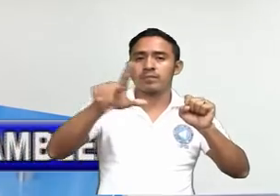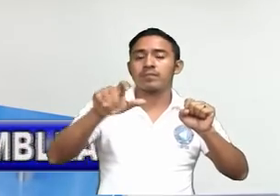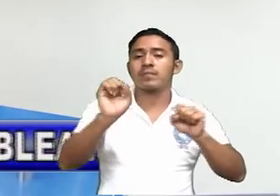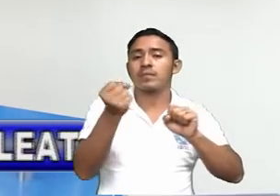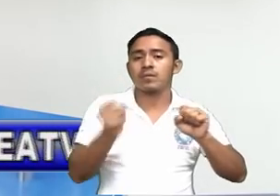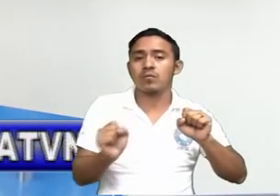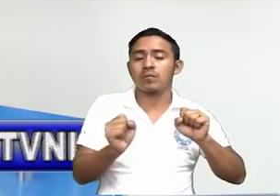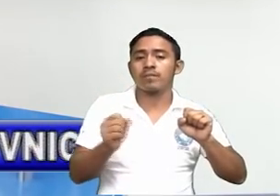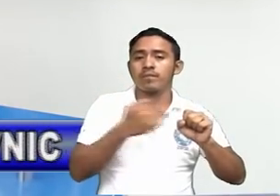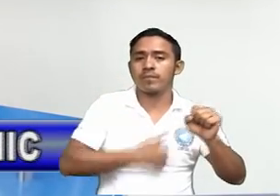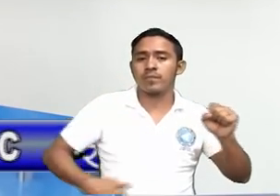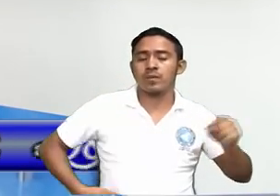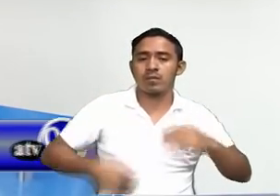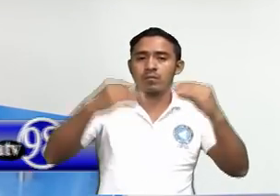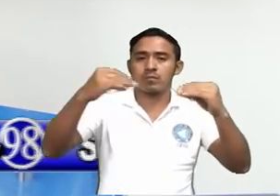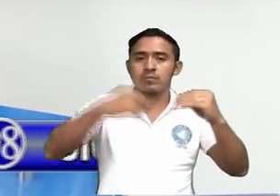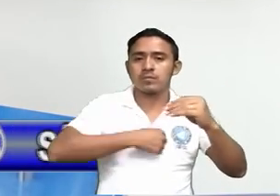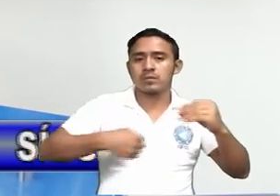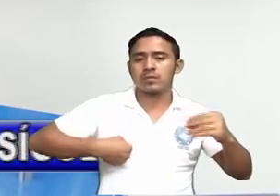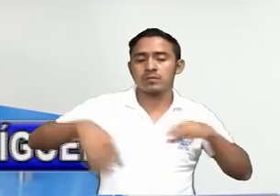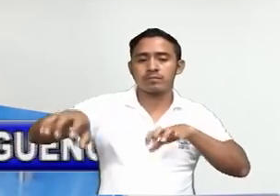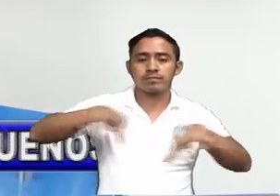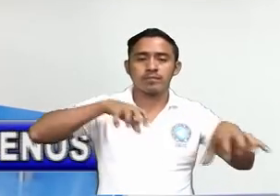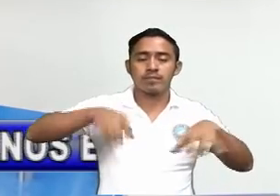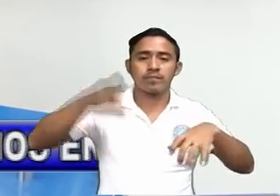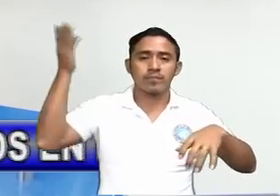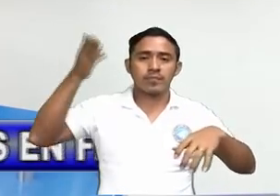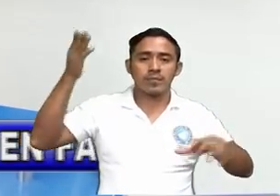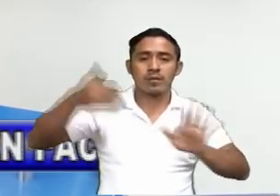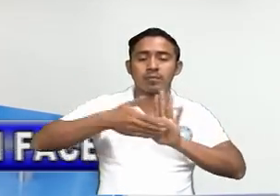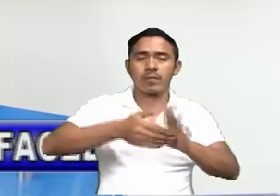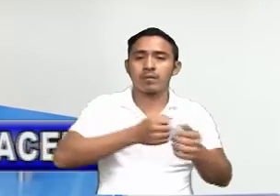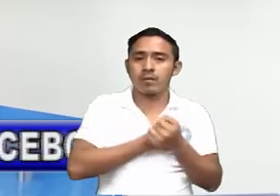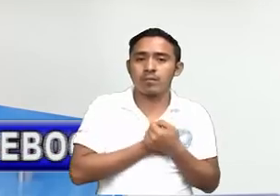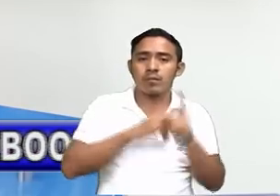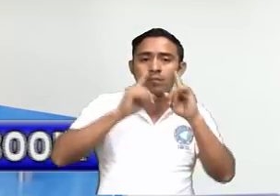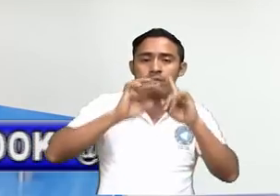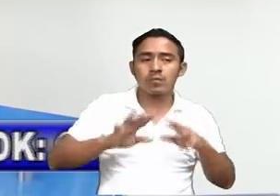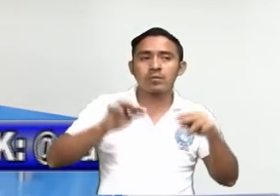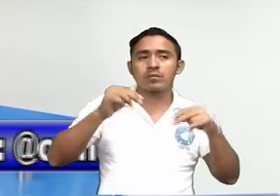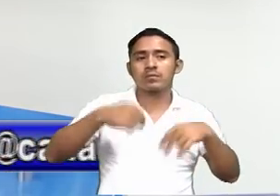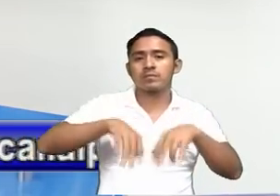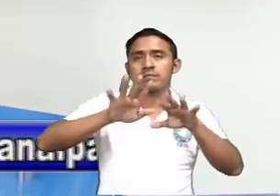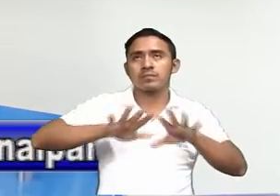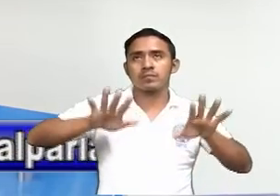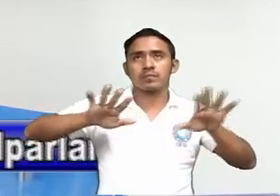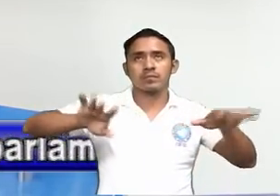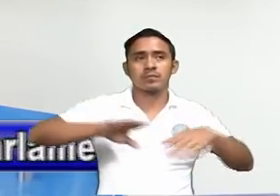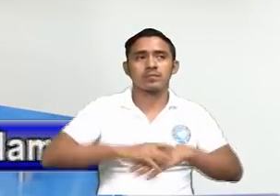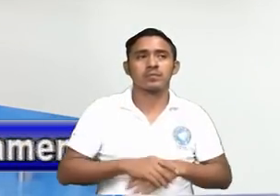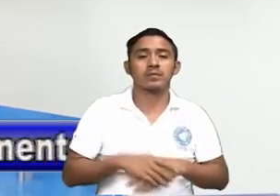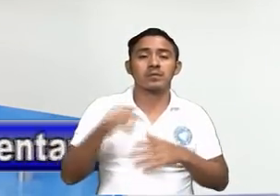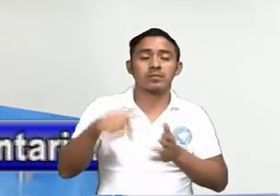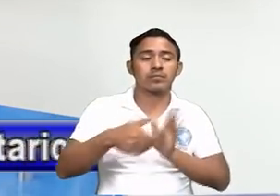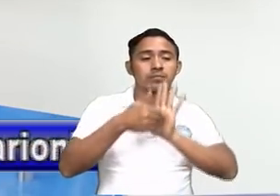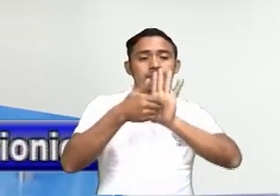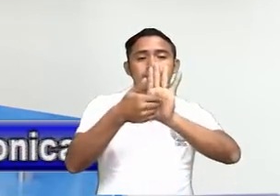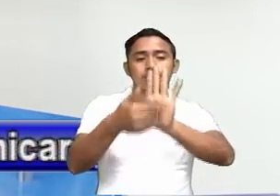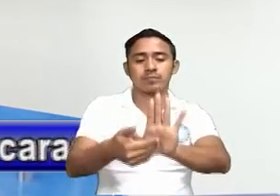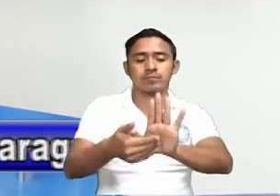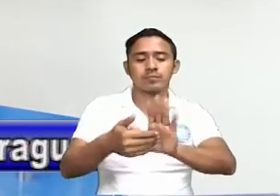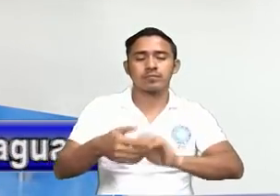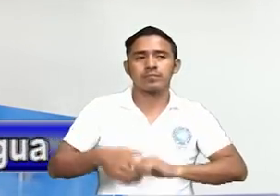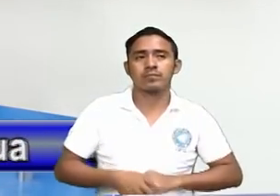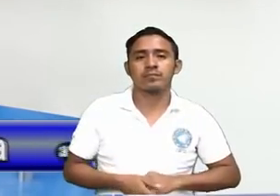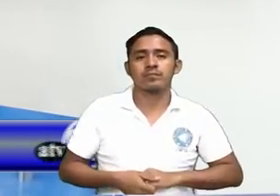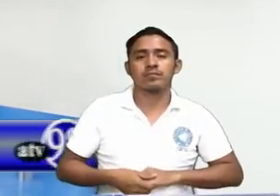Ministerio de Educación realizó una expoferia fomentando el amor y el cuidado por los recursos naturales. Los detalles se los presentamos a